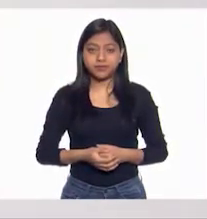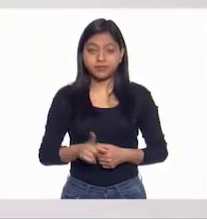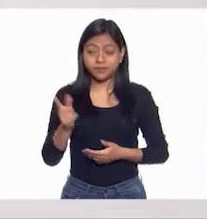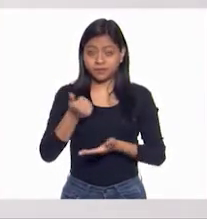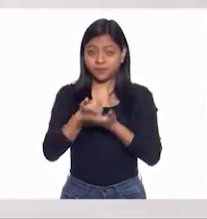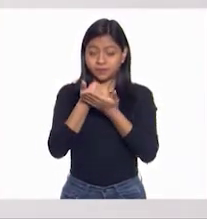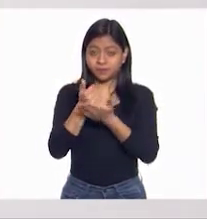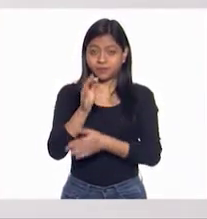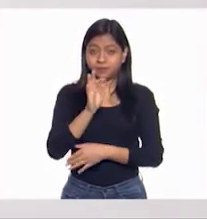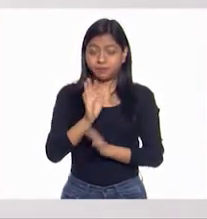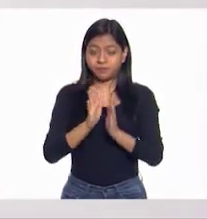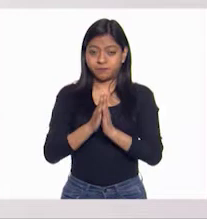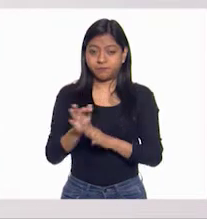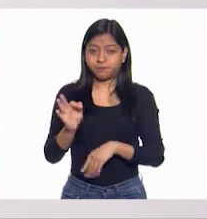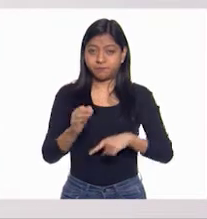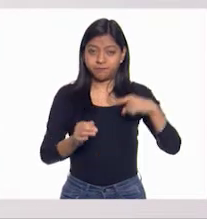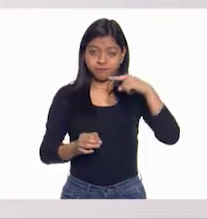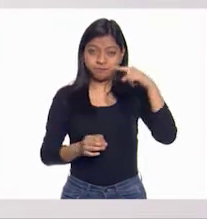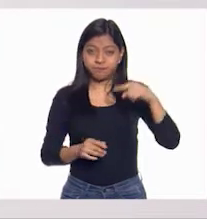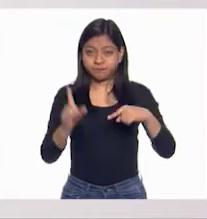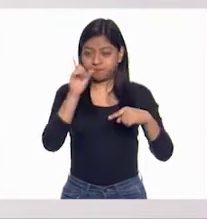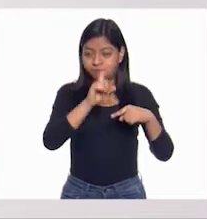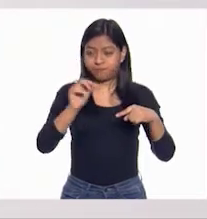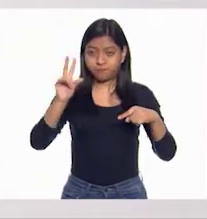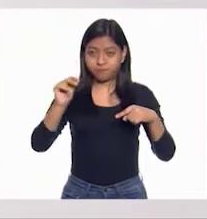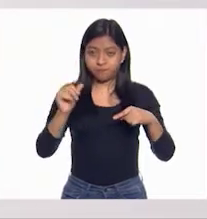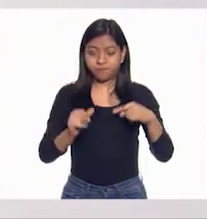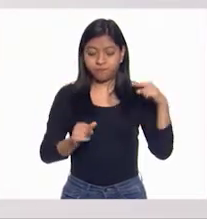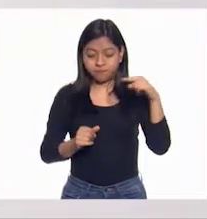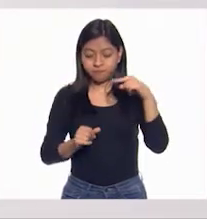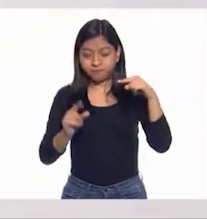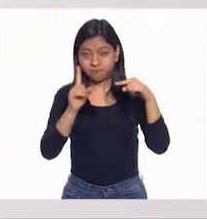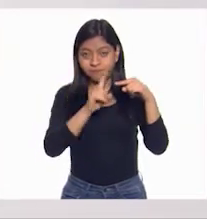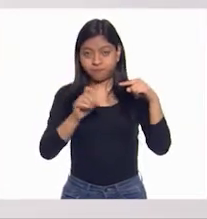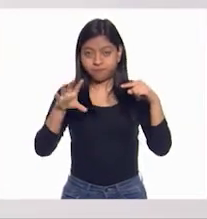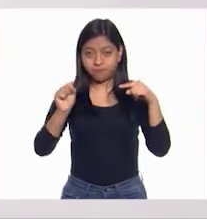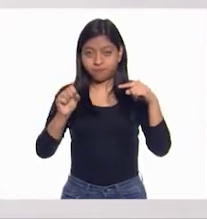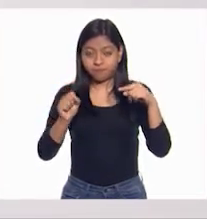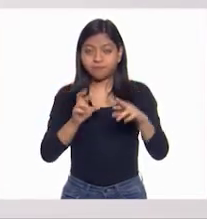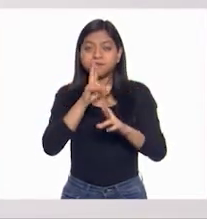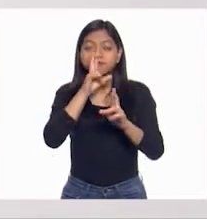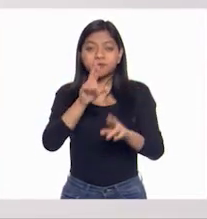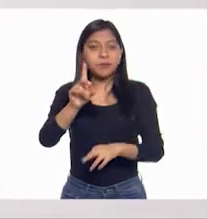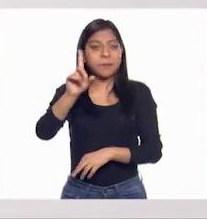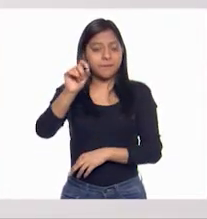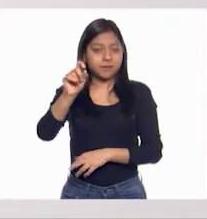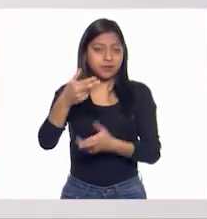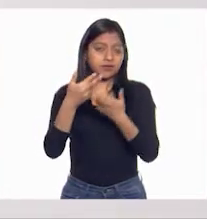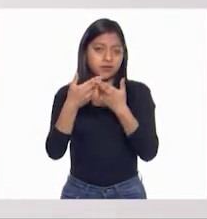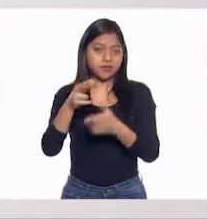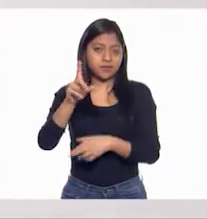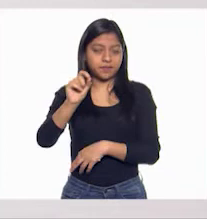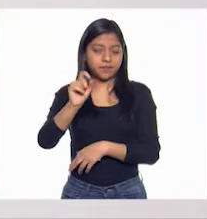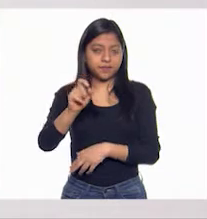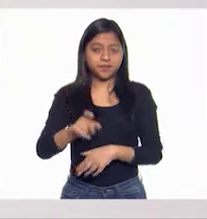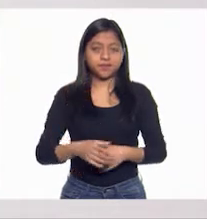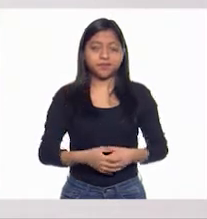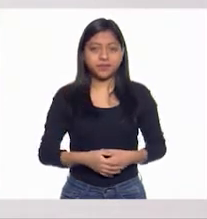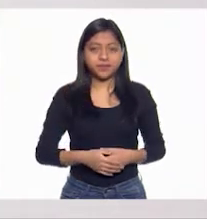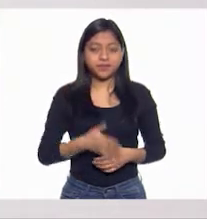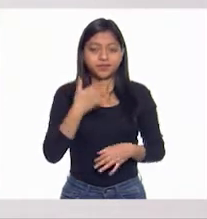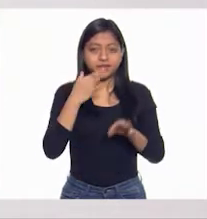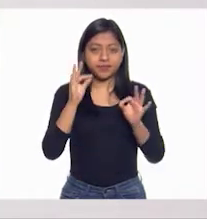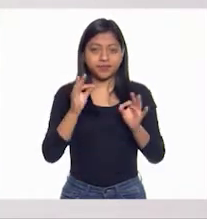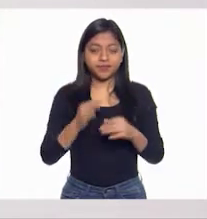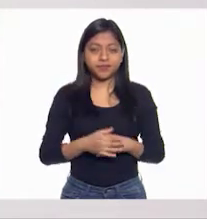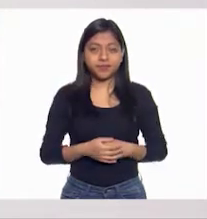Jenny, con la resta? Claro que sí, serían 180 menos 160 son 20. Muy bien. Y ahora